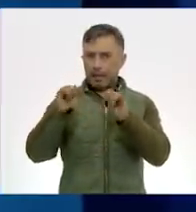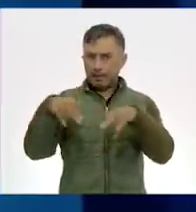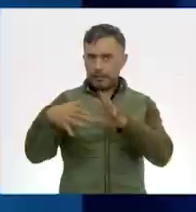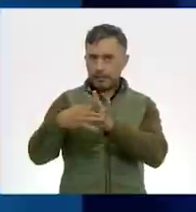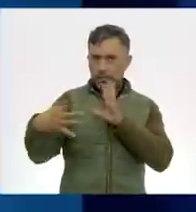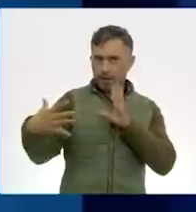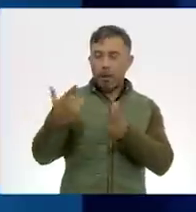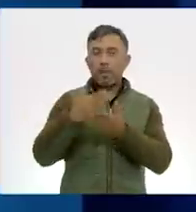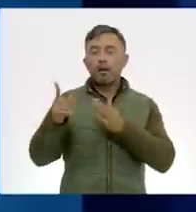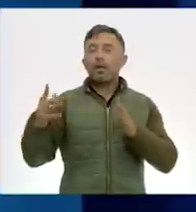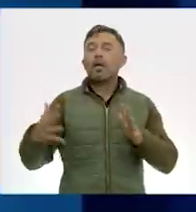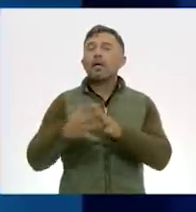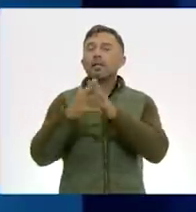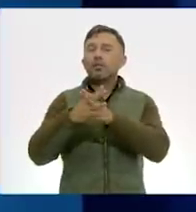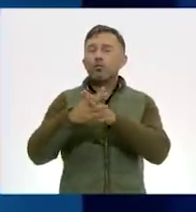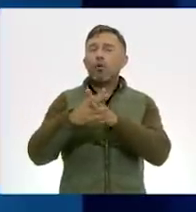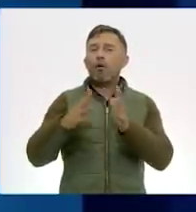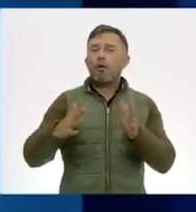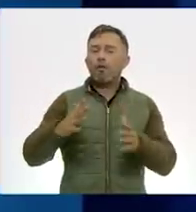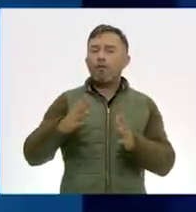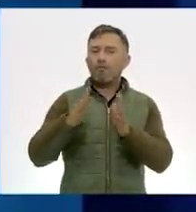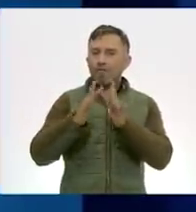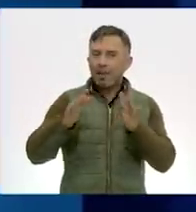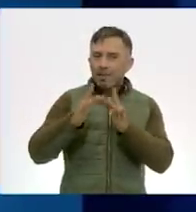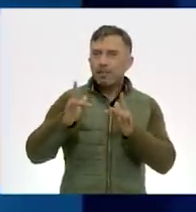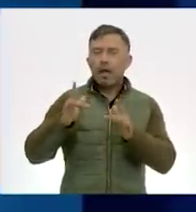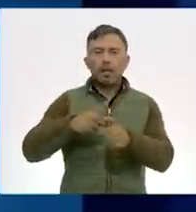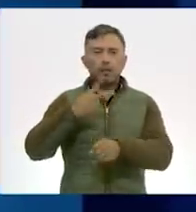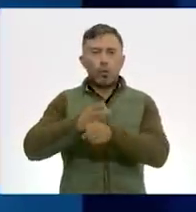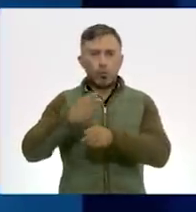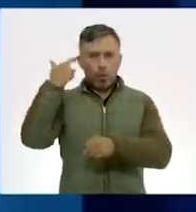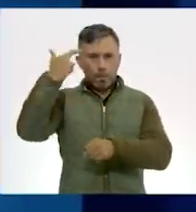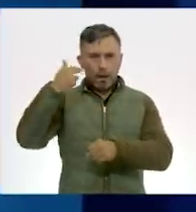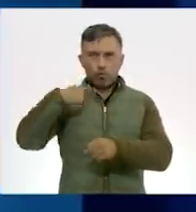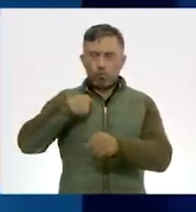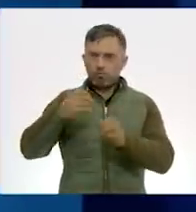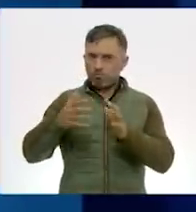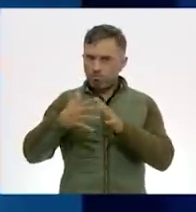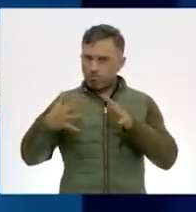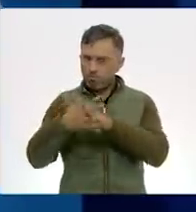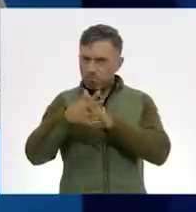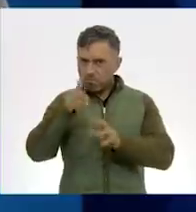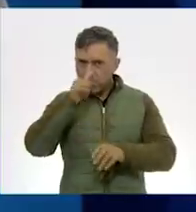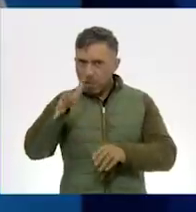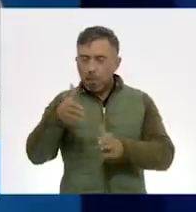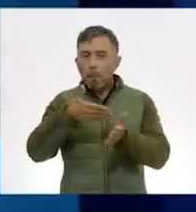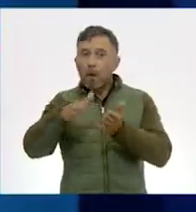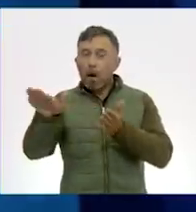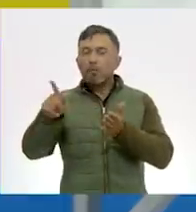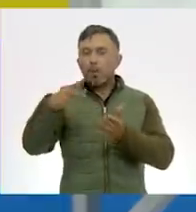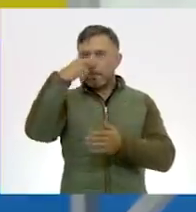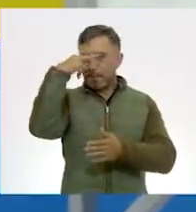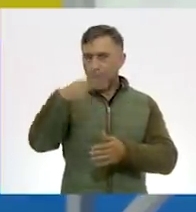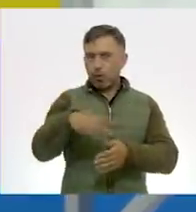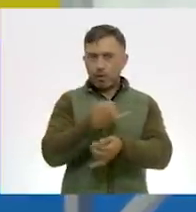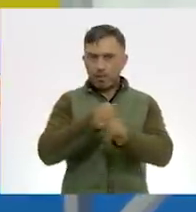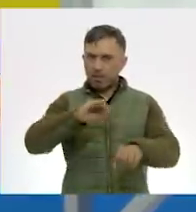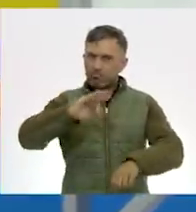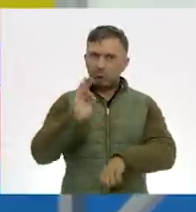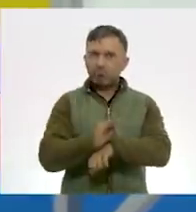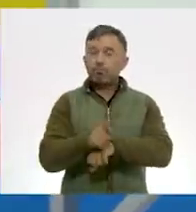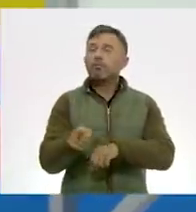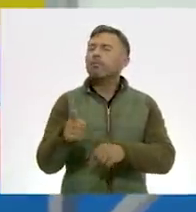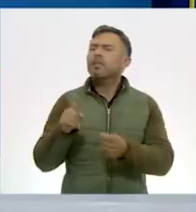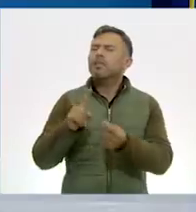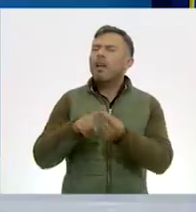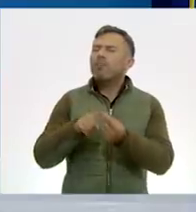Segundo Imperio, preservando la soberanía e independencia de México. Yo sé quién es. Yo sé quién es.